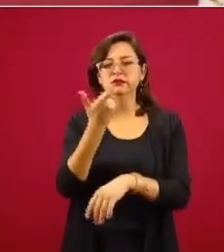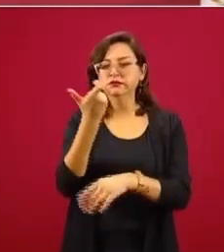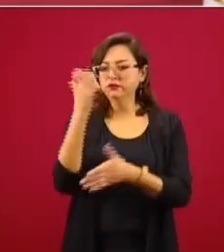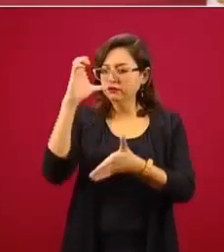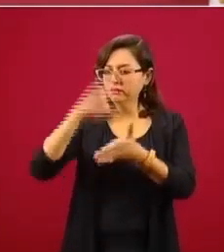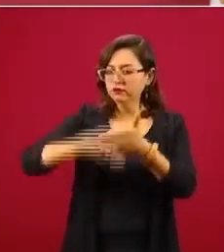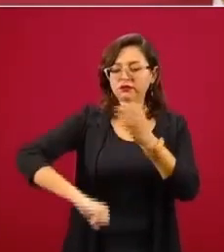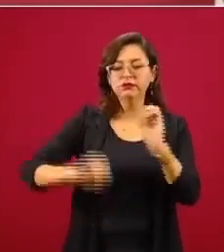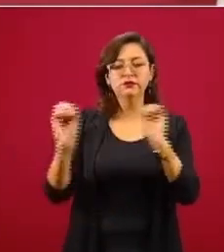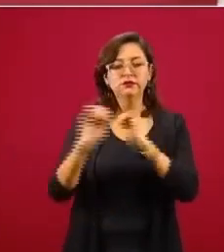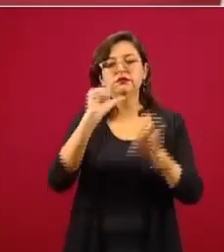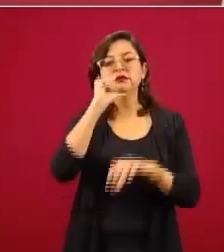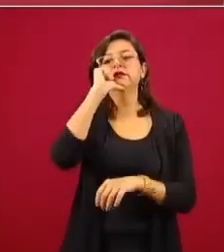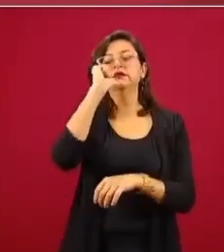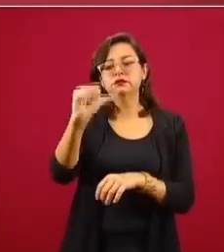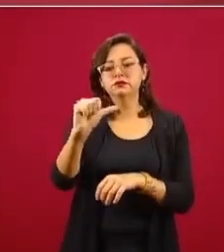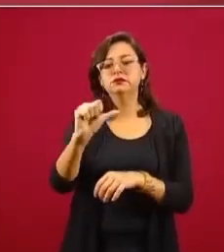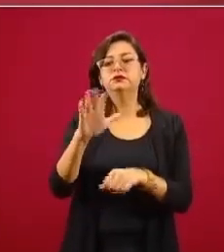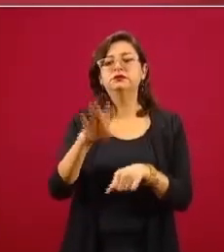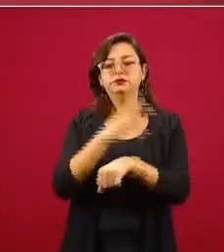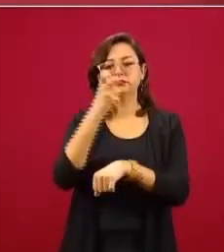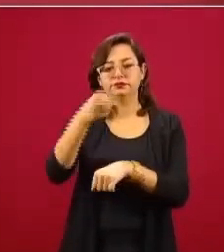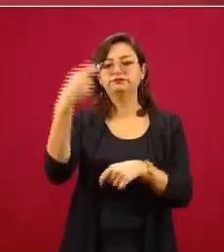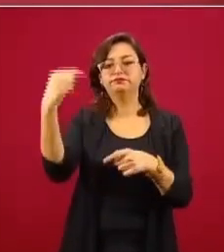y por eso los voy a mencionar